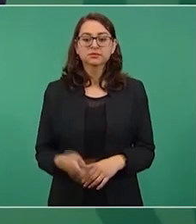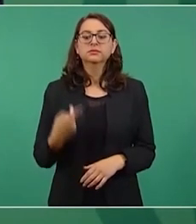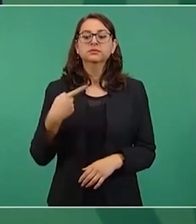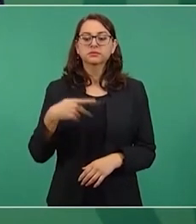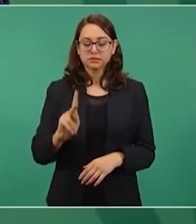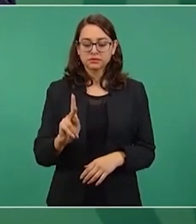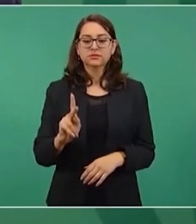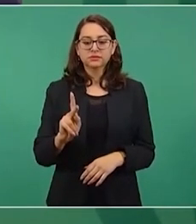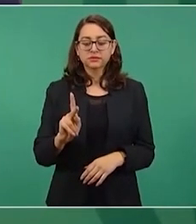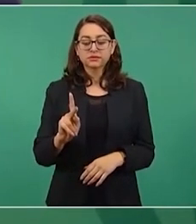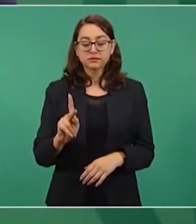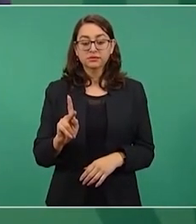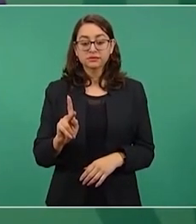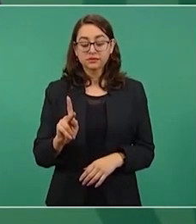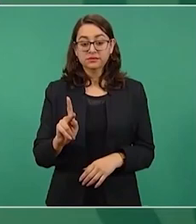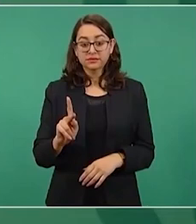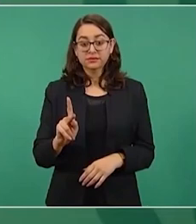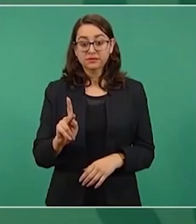sí